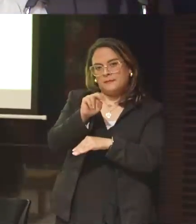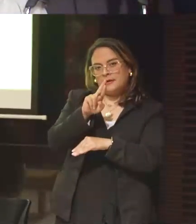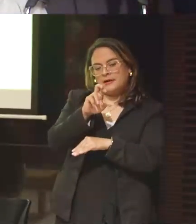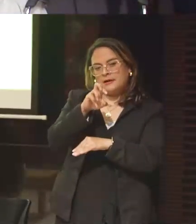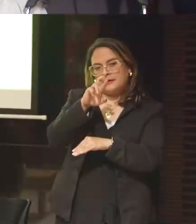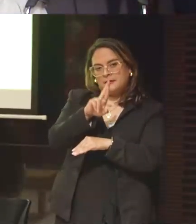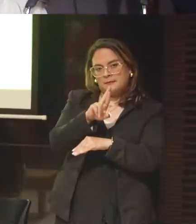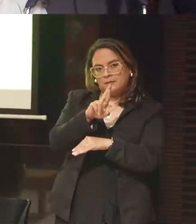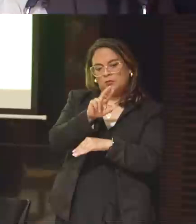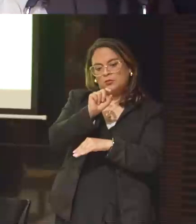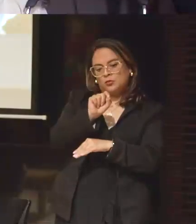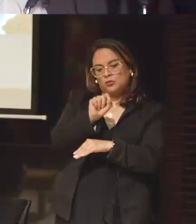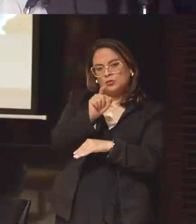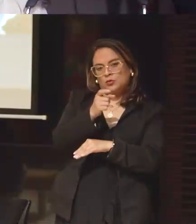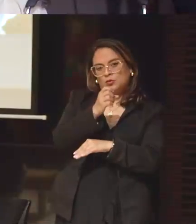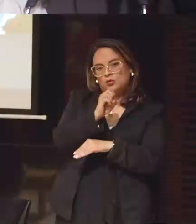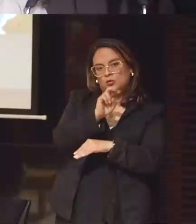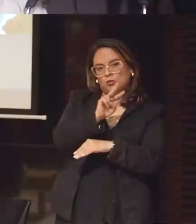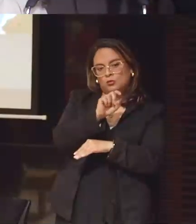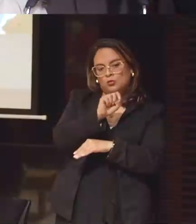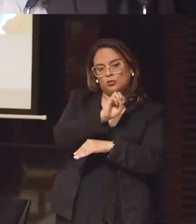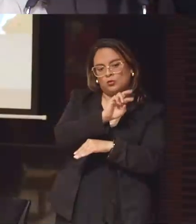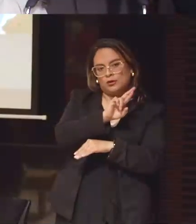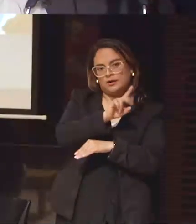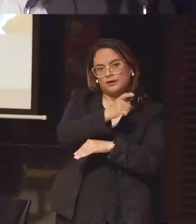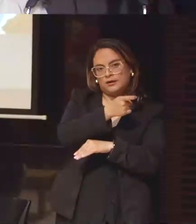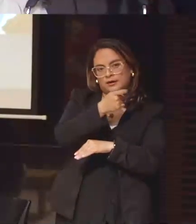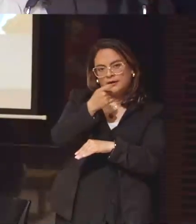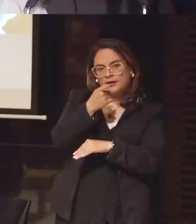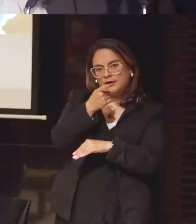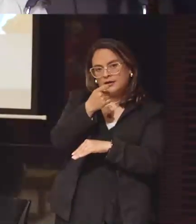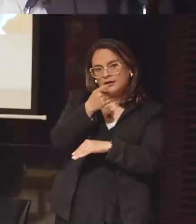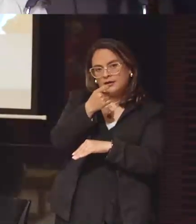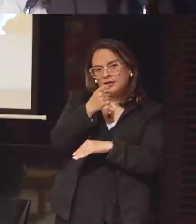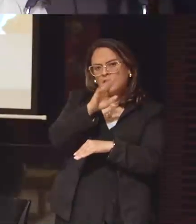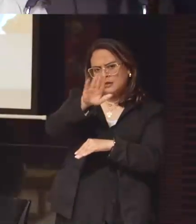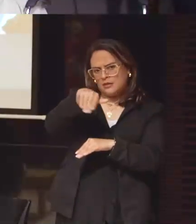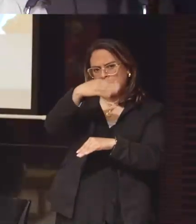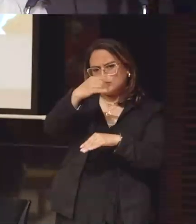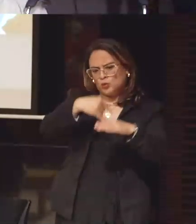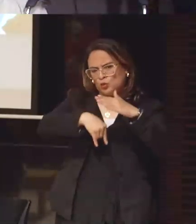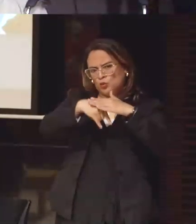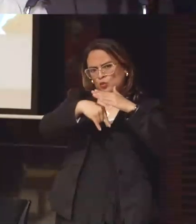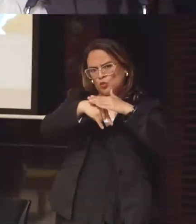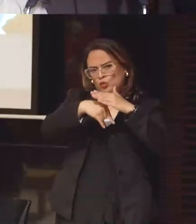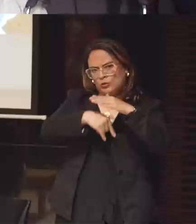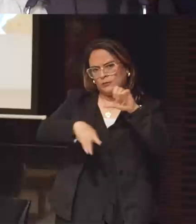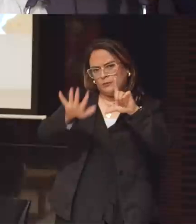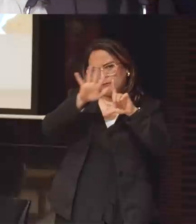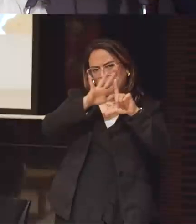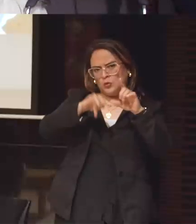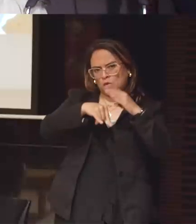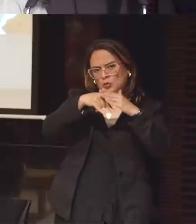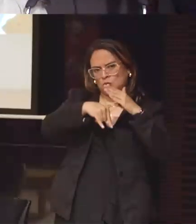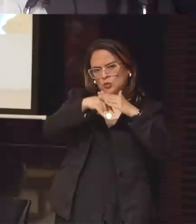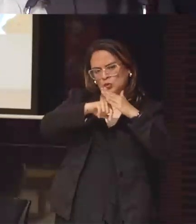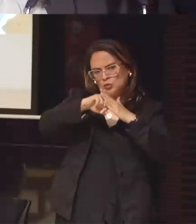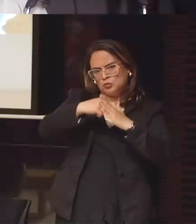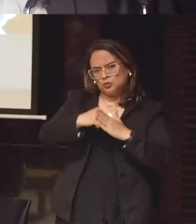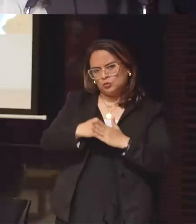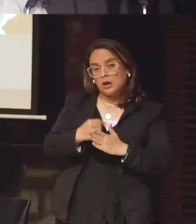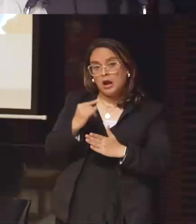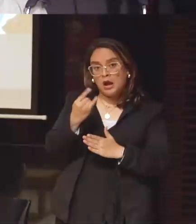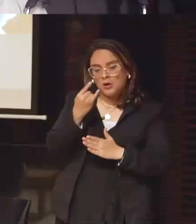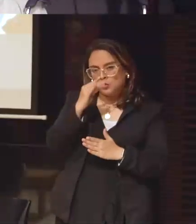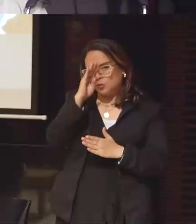www.banredcultural.org. Estas conversaciones van a quedar más adelante colgadas en la página, así que si tienen más inquietudes o si quieren de